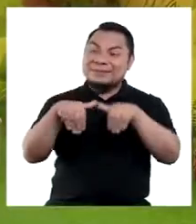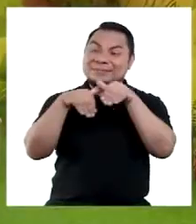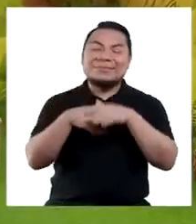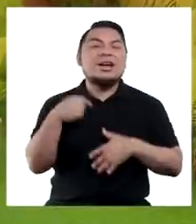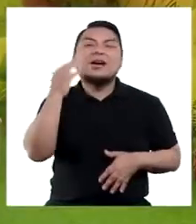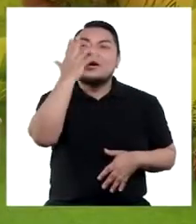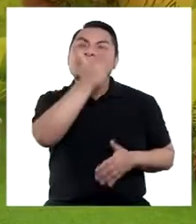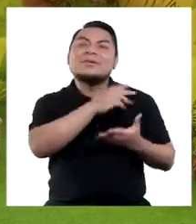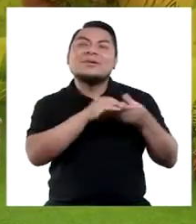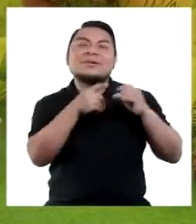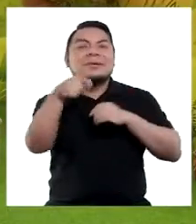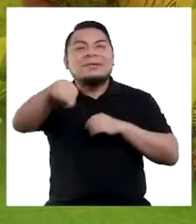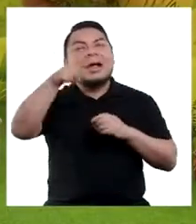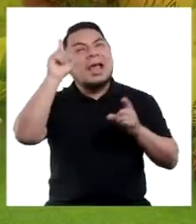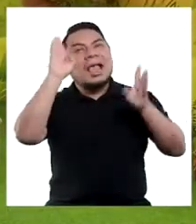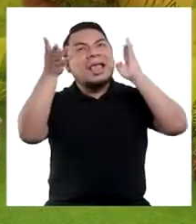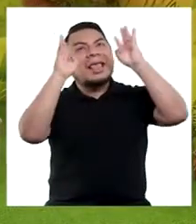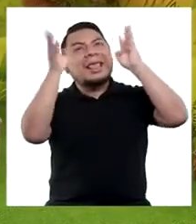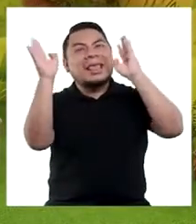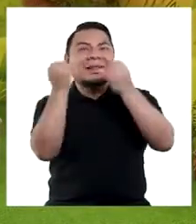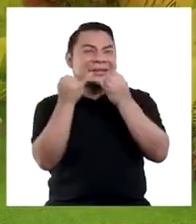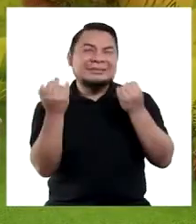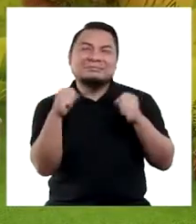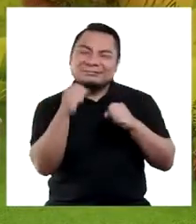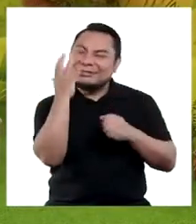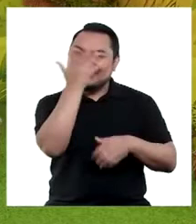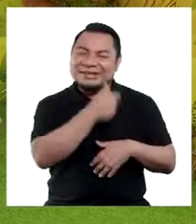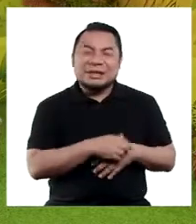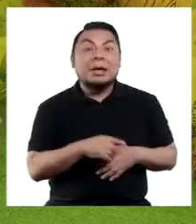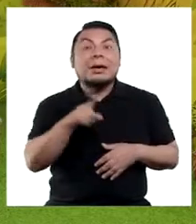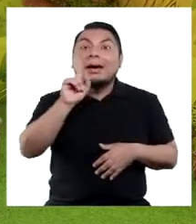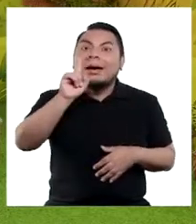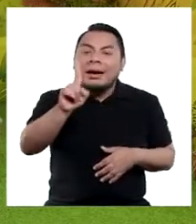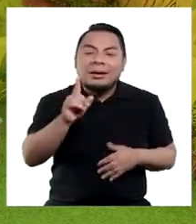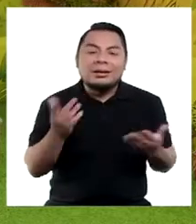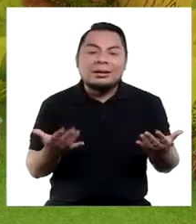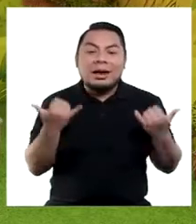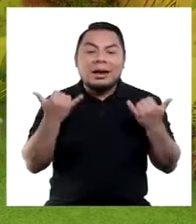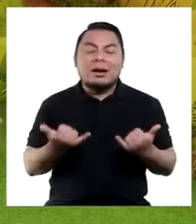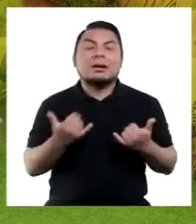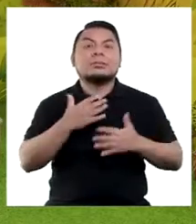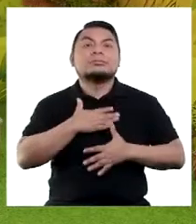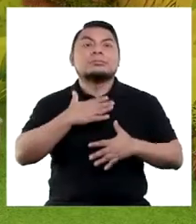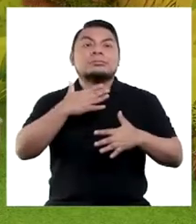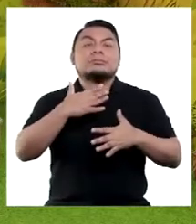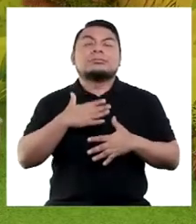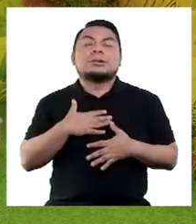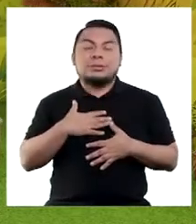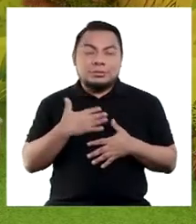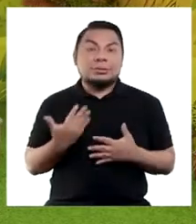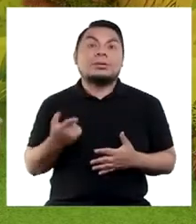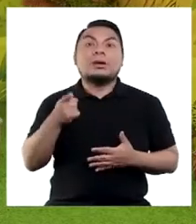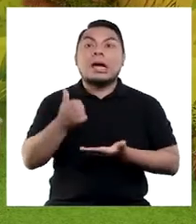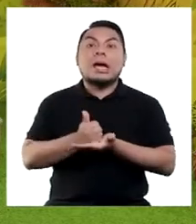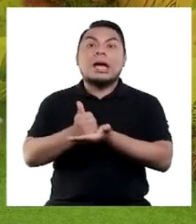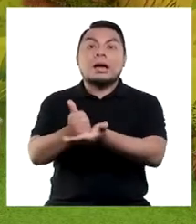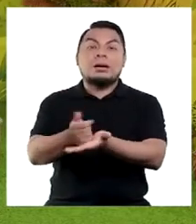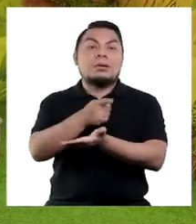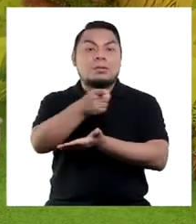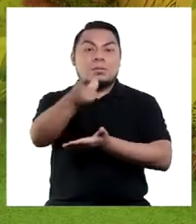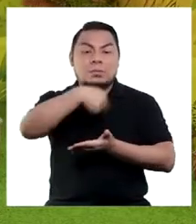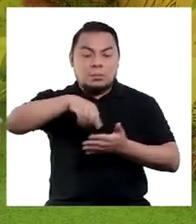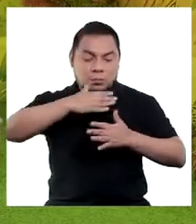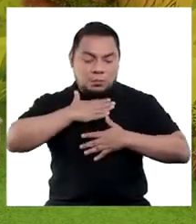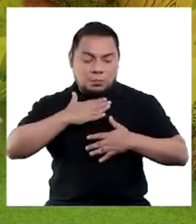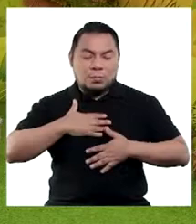qué hermoso cuento hemos creado juntos pero saben que ahora vamos a respirar profundamente para ayudar